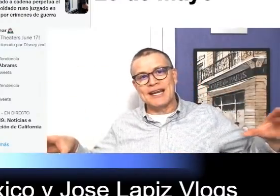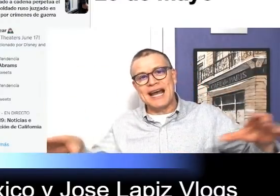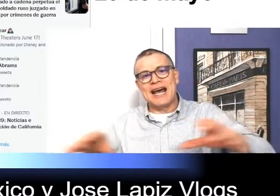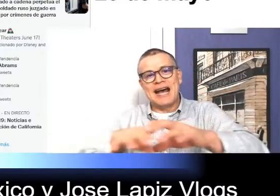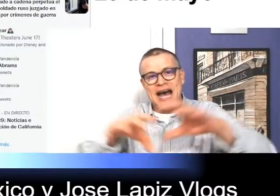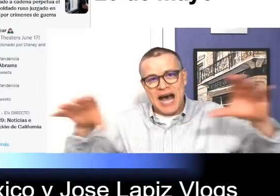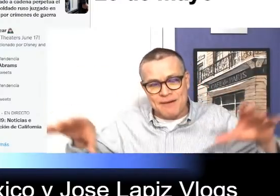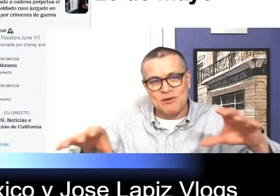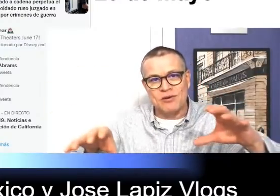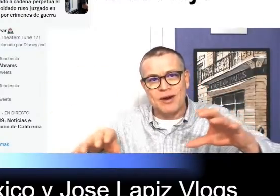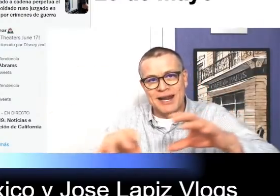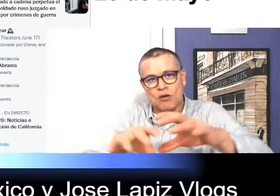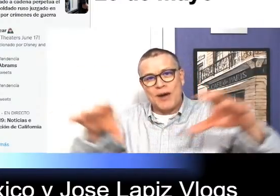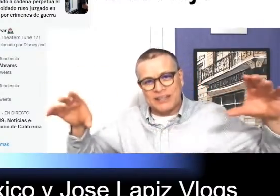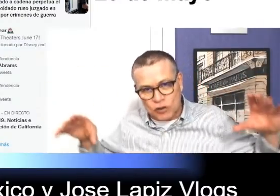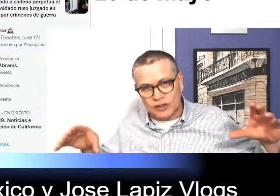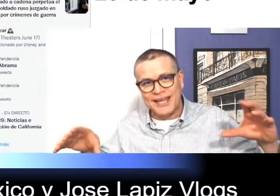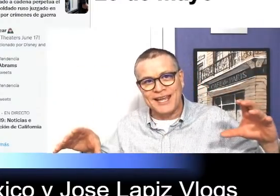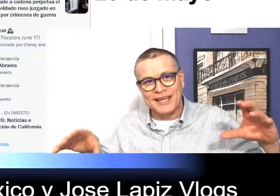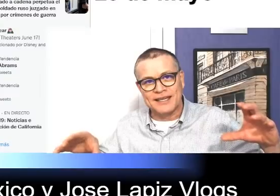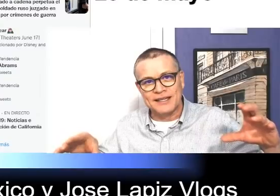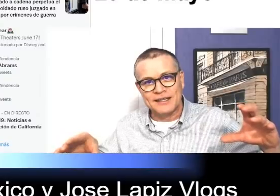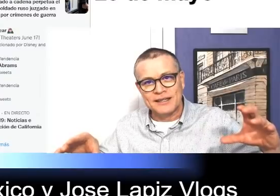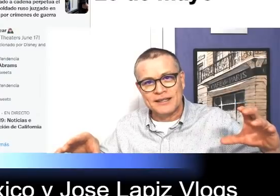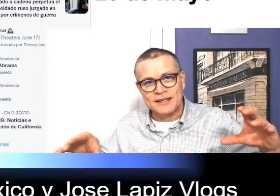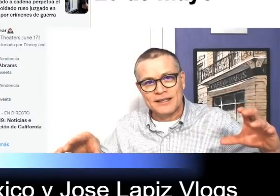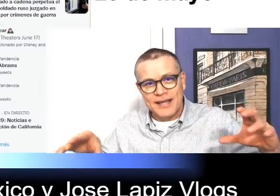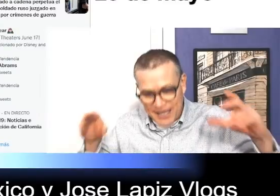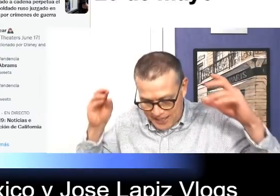morena a amlo a la 4ta